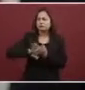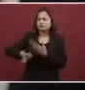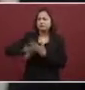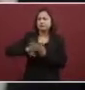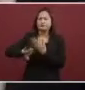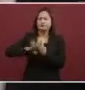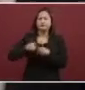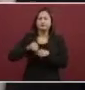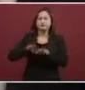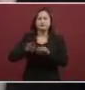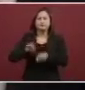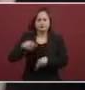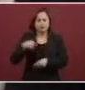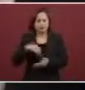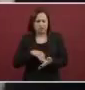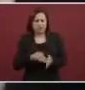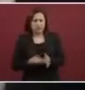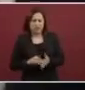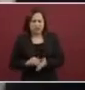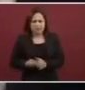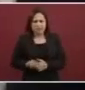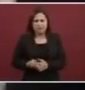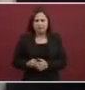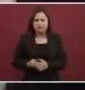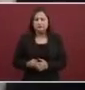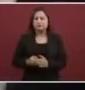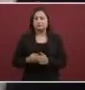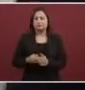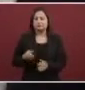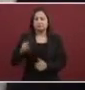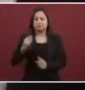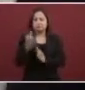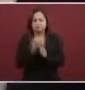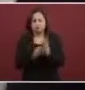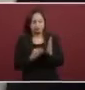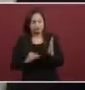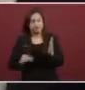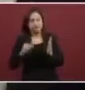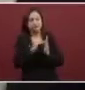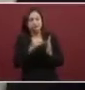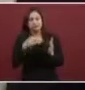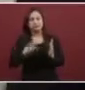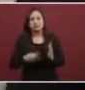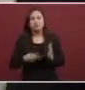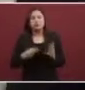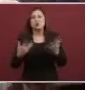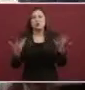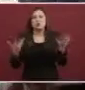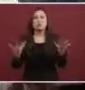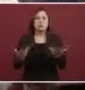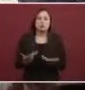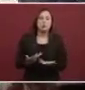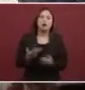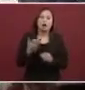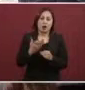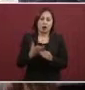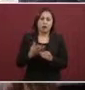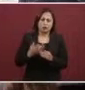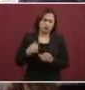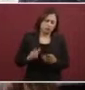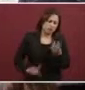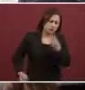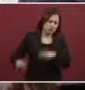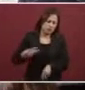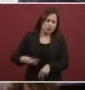ahora culminan con su tramposa lista. Este es un caso que yo, por cierto, le vine a exponer aquí públicamente porque no me gusta la